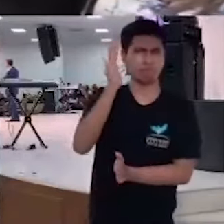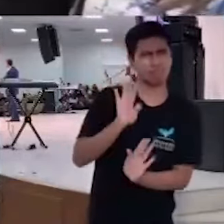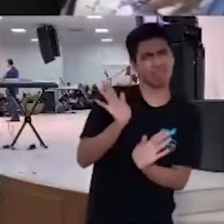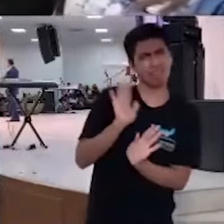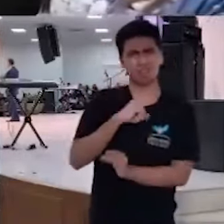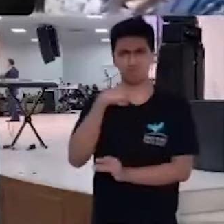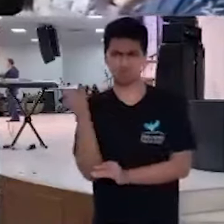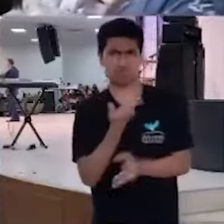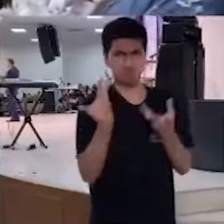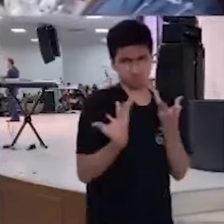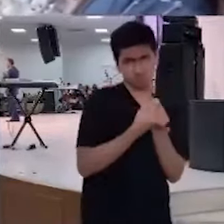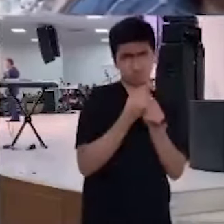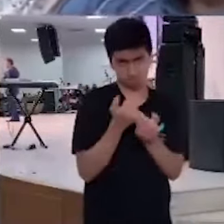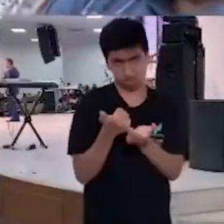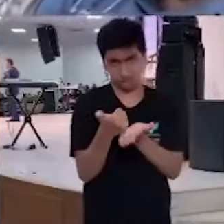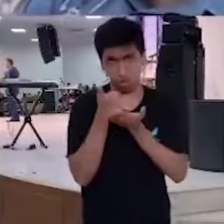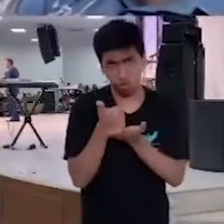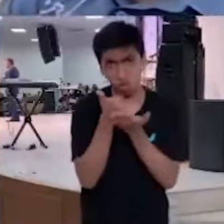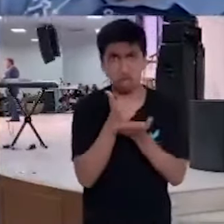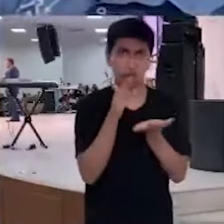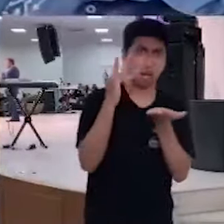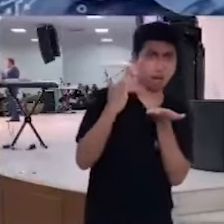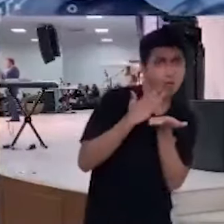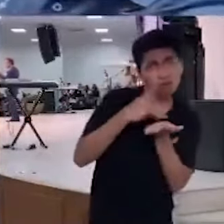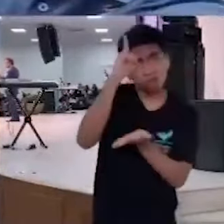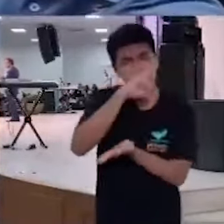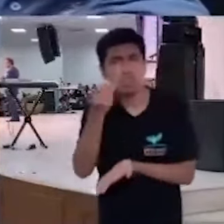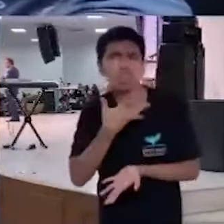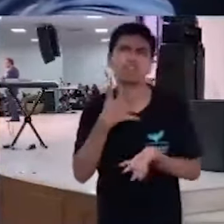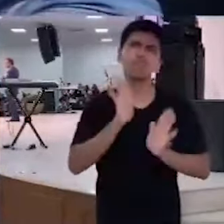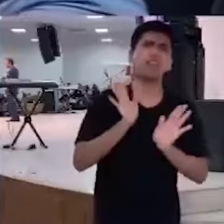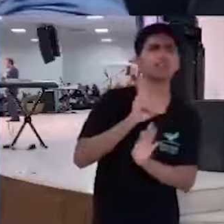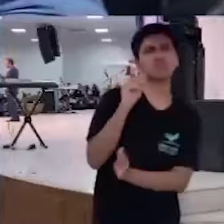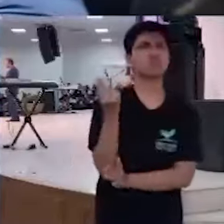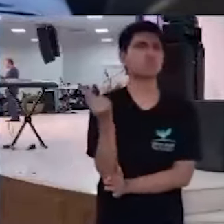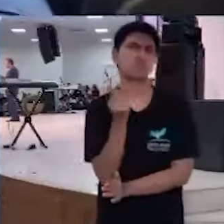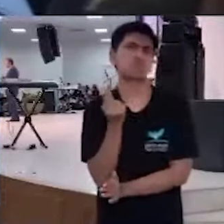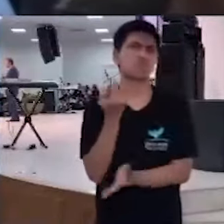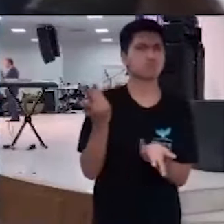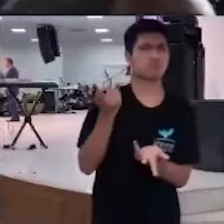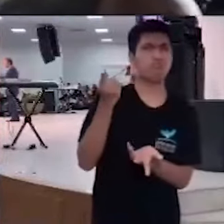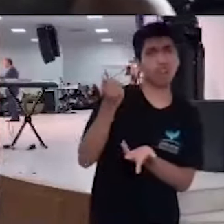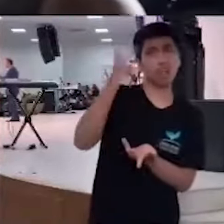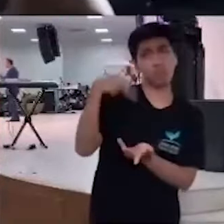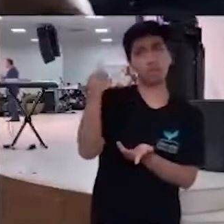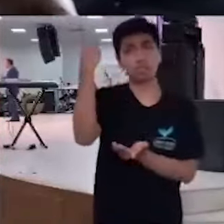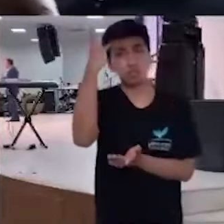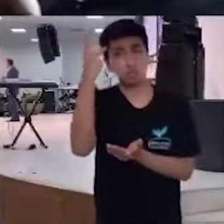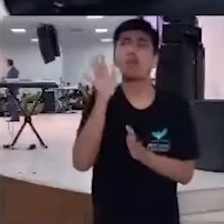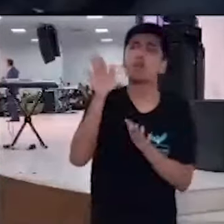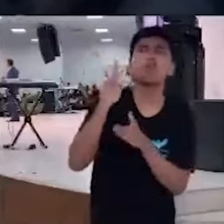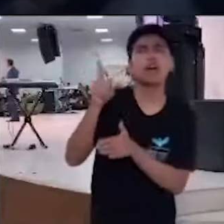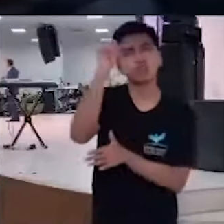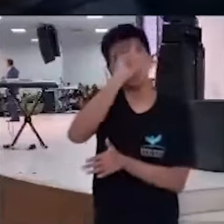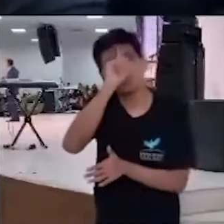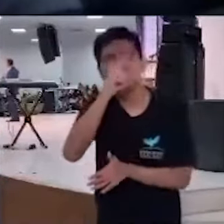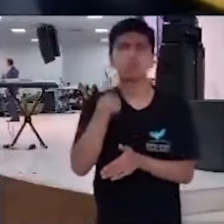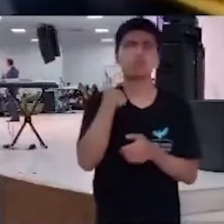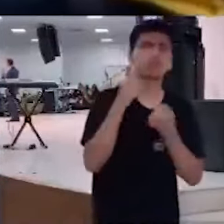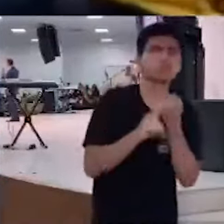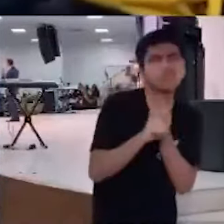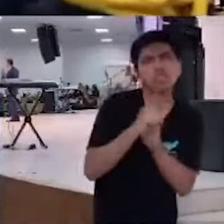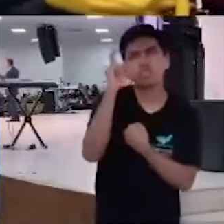hay, ¿verdad? O que a lo mejor tú eras o yo era, de decir, yo no tengo un pastor al cual le rindo cuentas, al cual le pido consejo, el